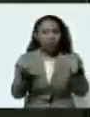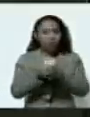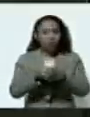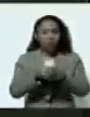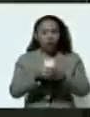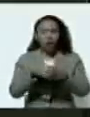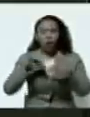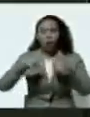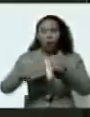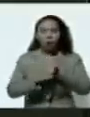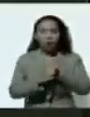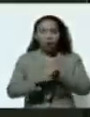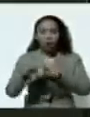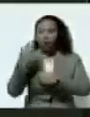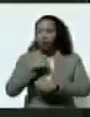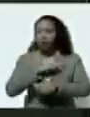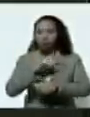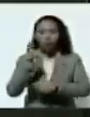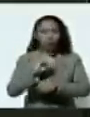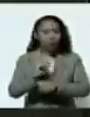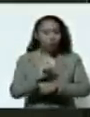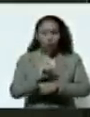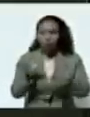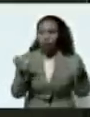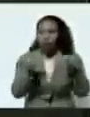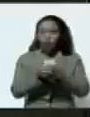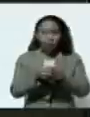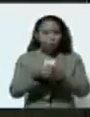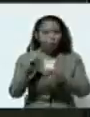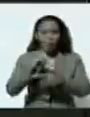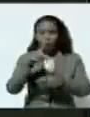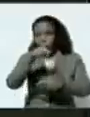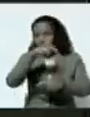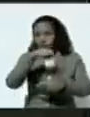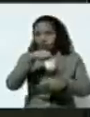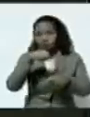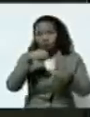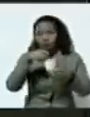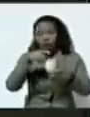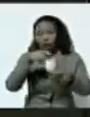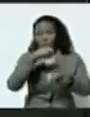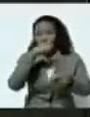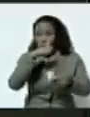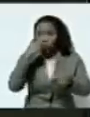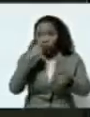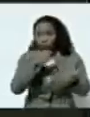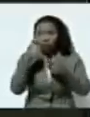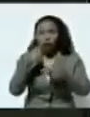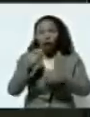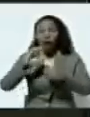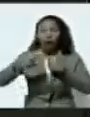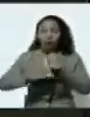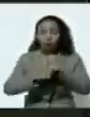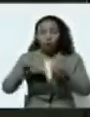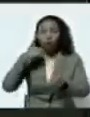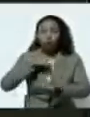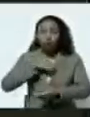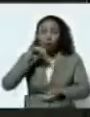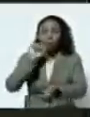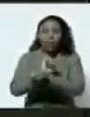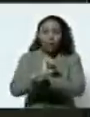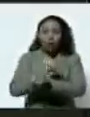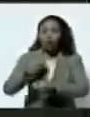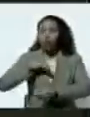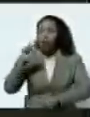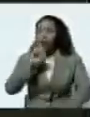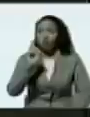con Juan Guaidó. Nosotros no nos reunimos con narcotraficantes. A los narcotraficantes los metemos presos. Nosotros no